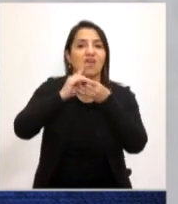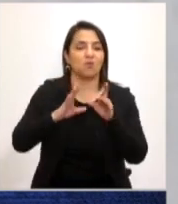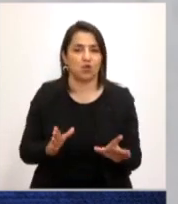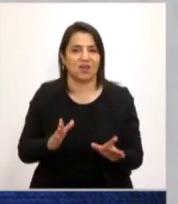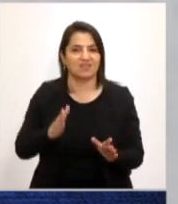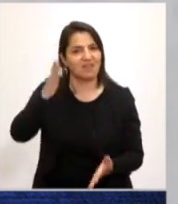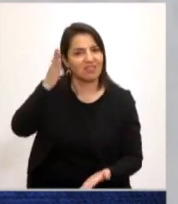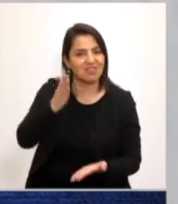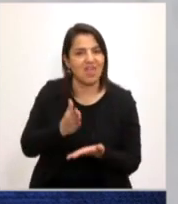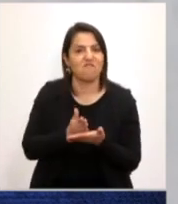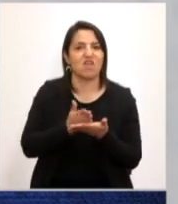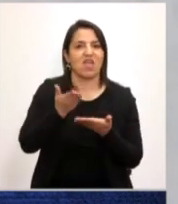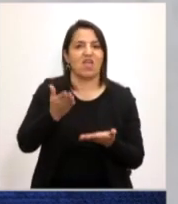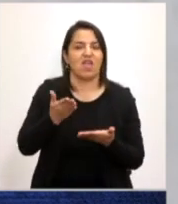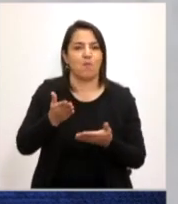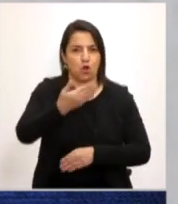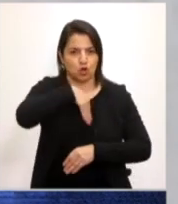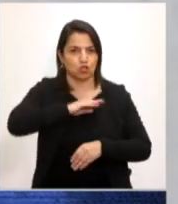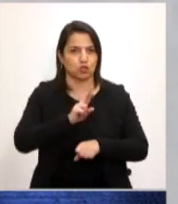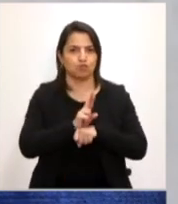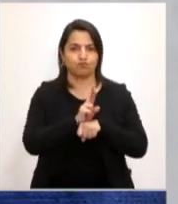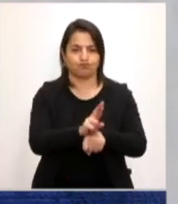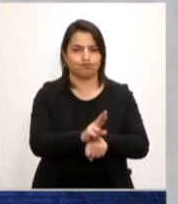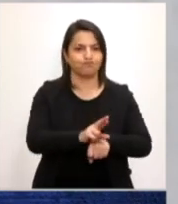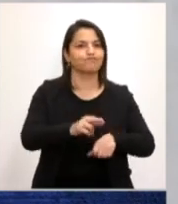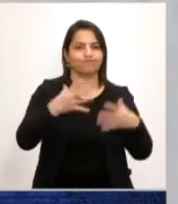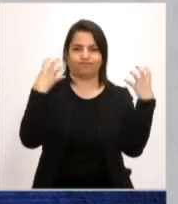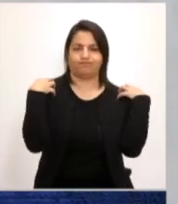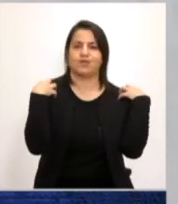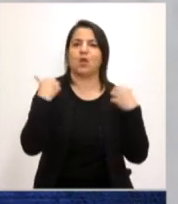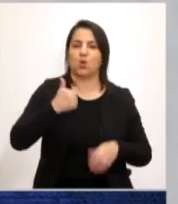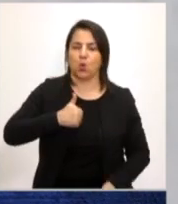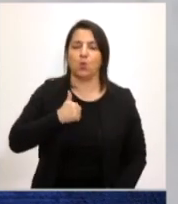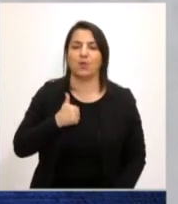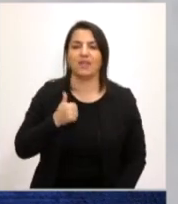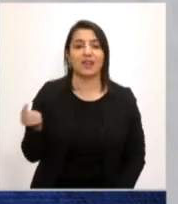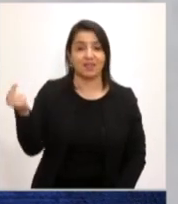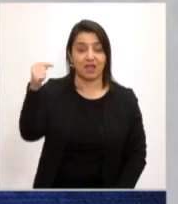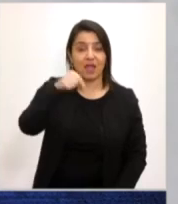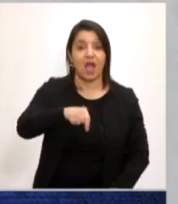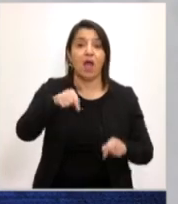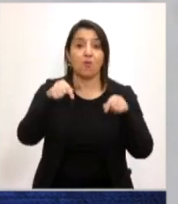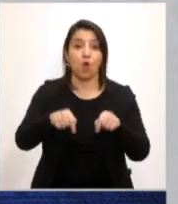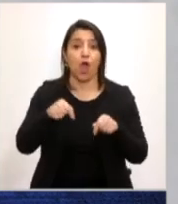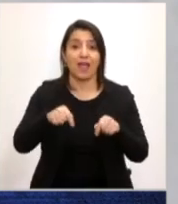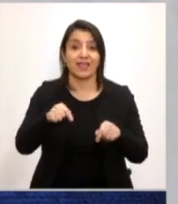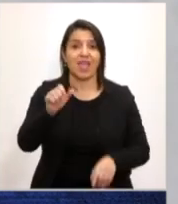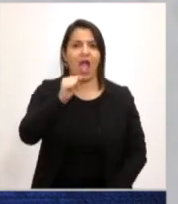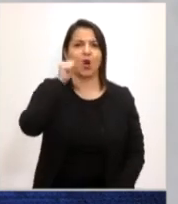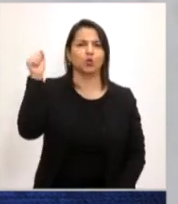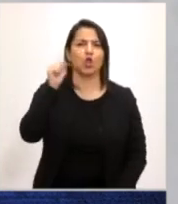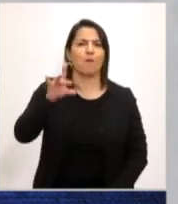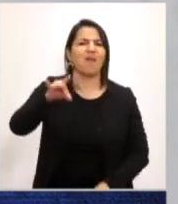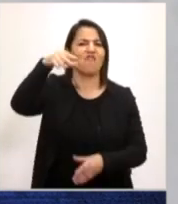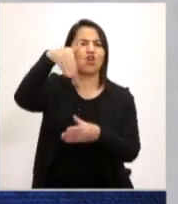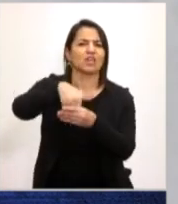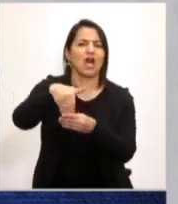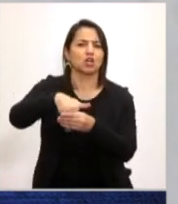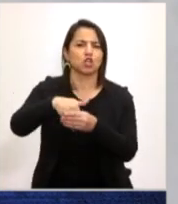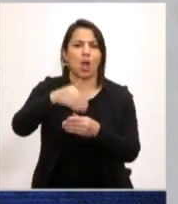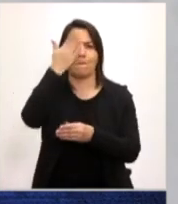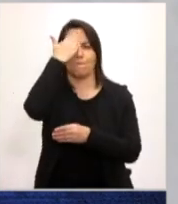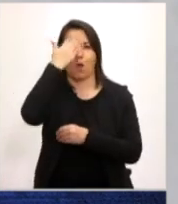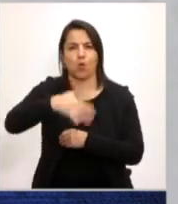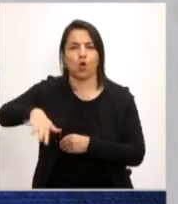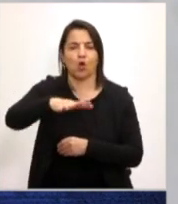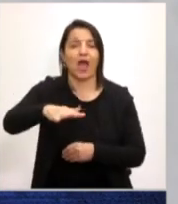que sentarnos en nuestra representación. Quienes aquí llegamos lo hacemos por la soberanía de la votación popular. Por lo tanto, somos